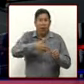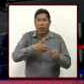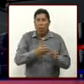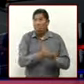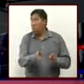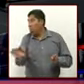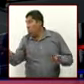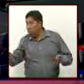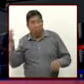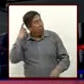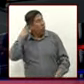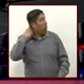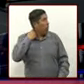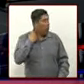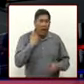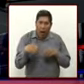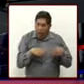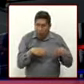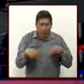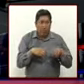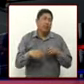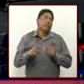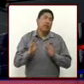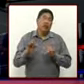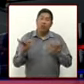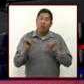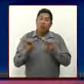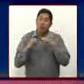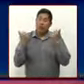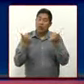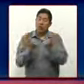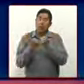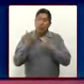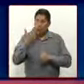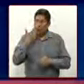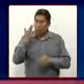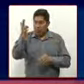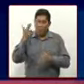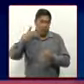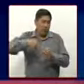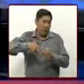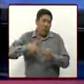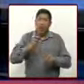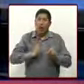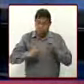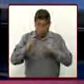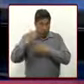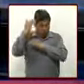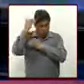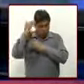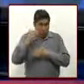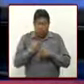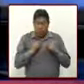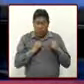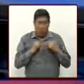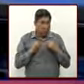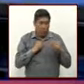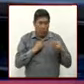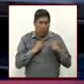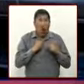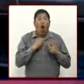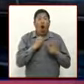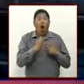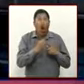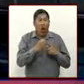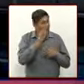haya tenido este acuerdo entre la NH y también Azosur, porque se ha sancionado en Santa Cruz algunas de ellas que están especulando también. O que en